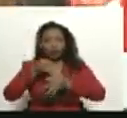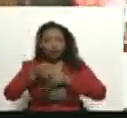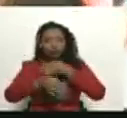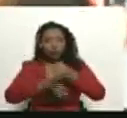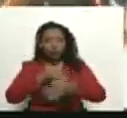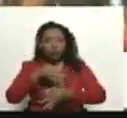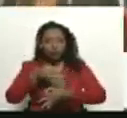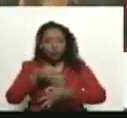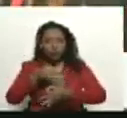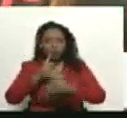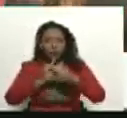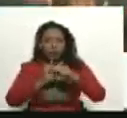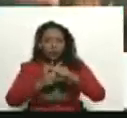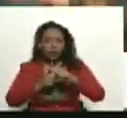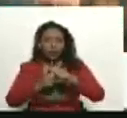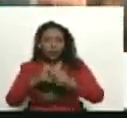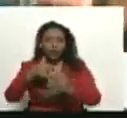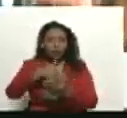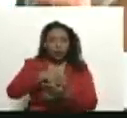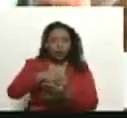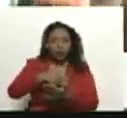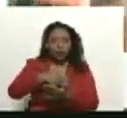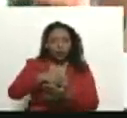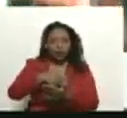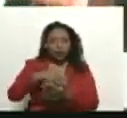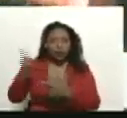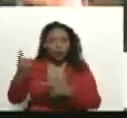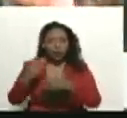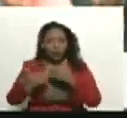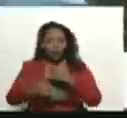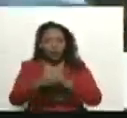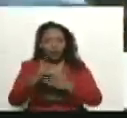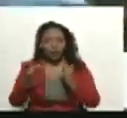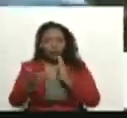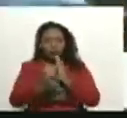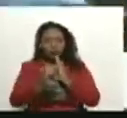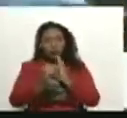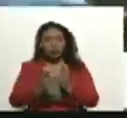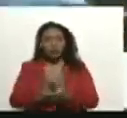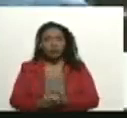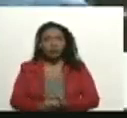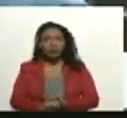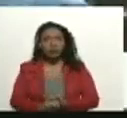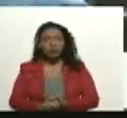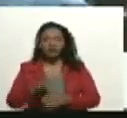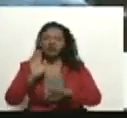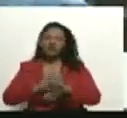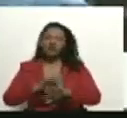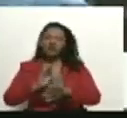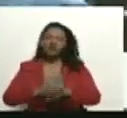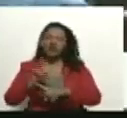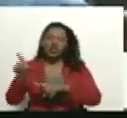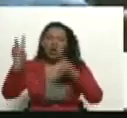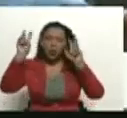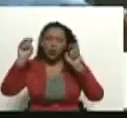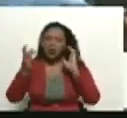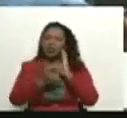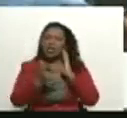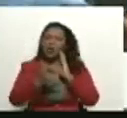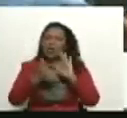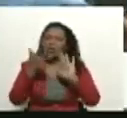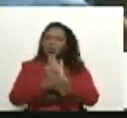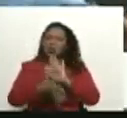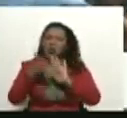las ventajas y debilidades de este avance tecnológico. ¿Qué pasa con esta nueva tecnología que se